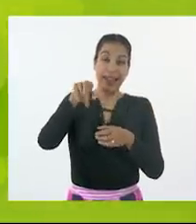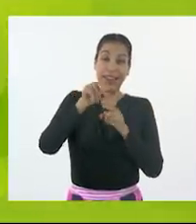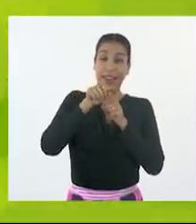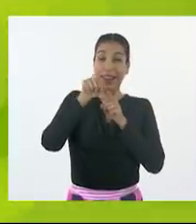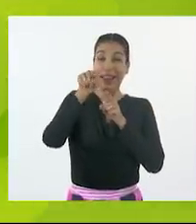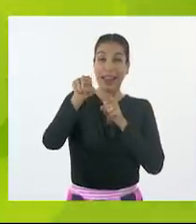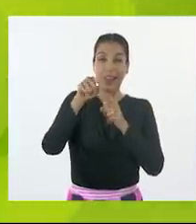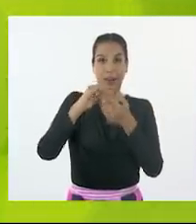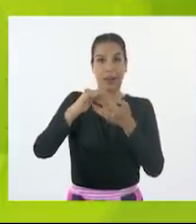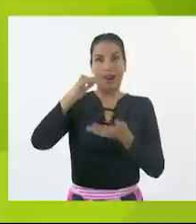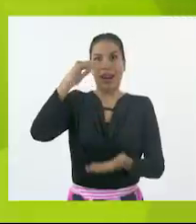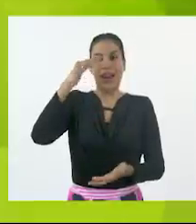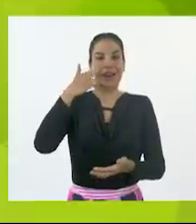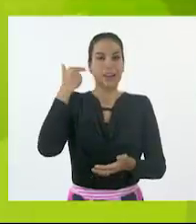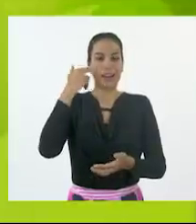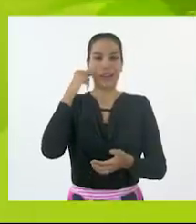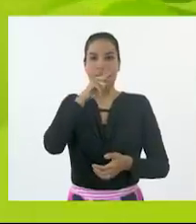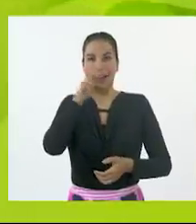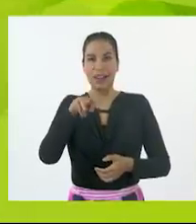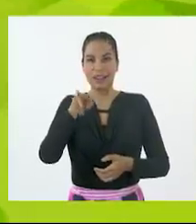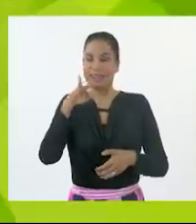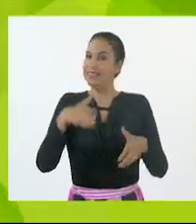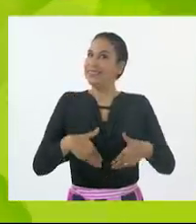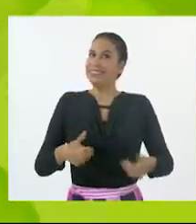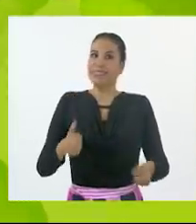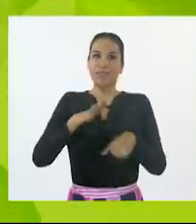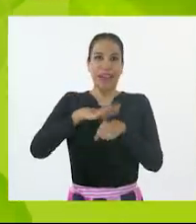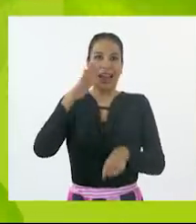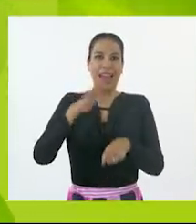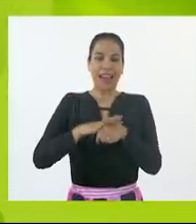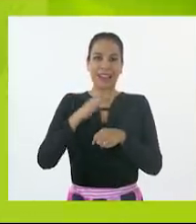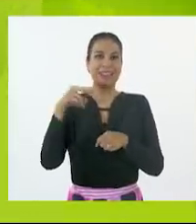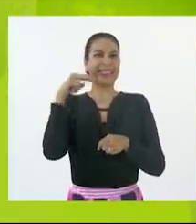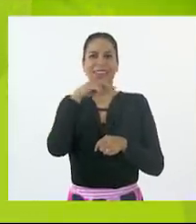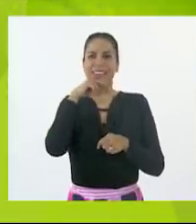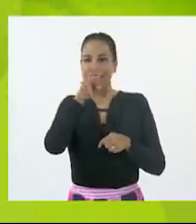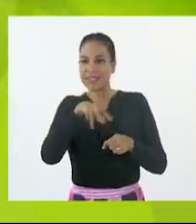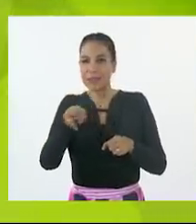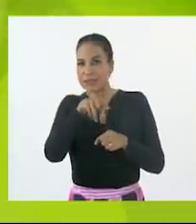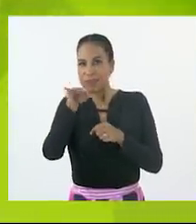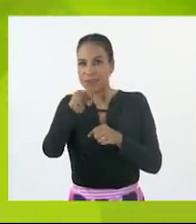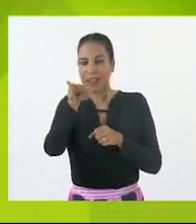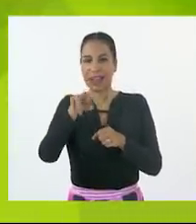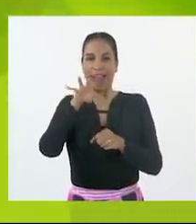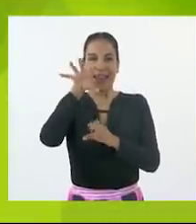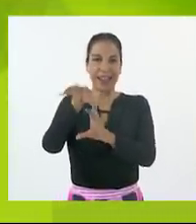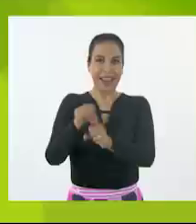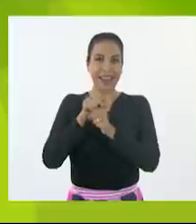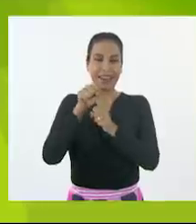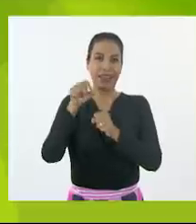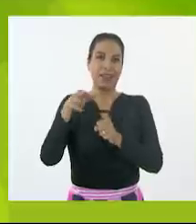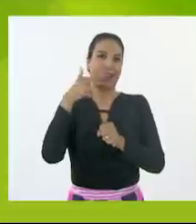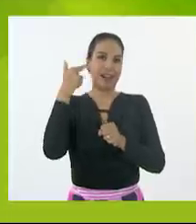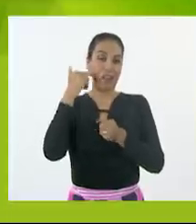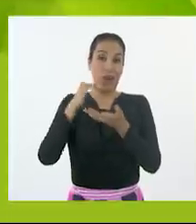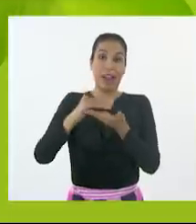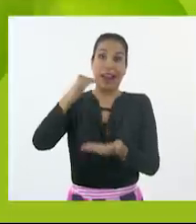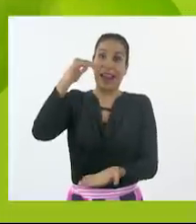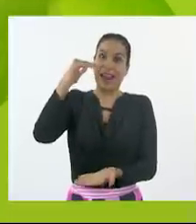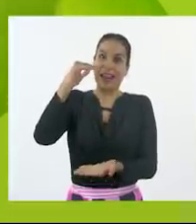La serpiente muy glotona, presurosa, se fue atrapar al